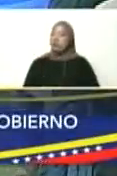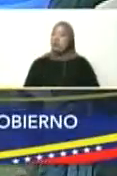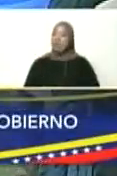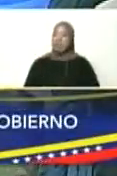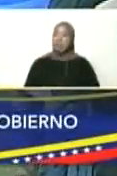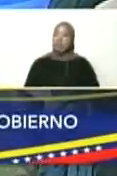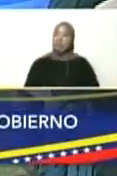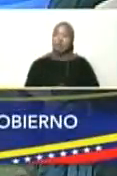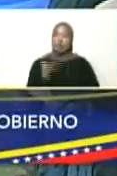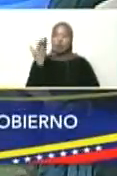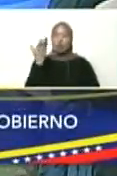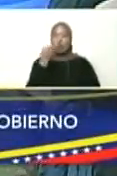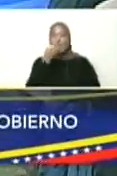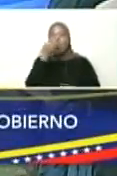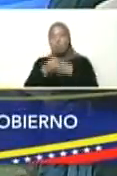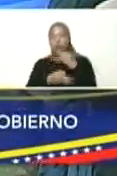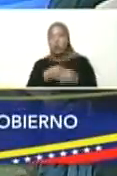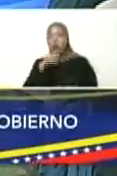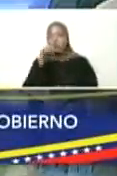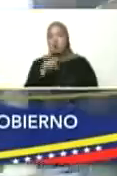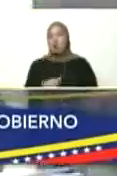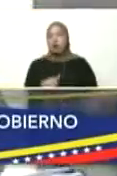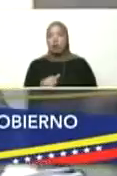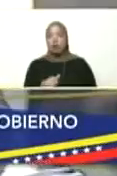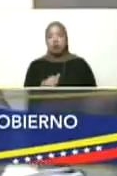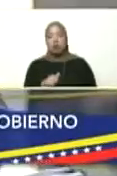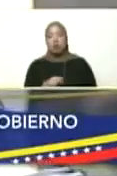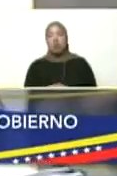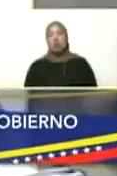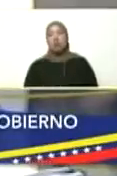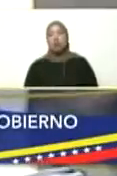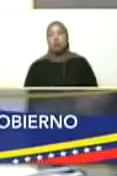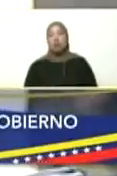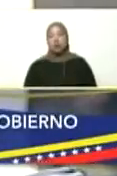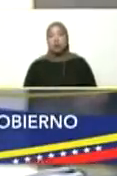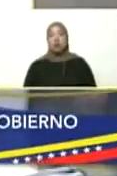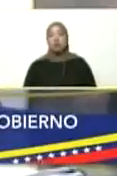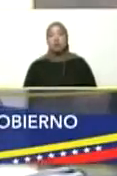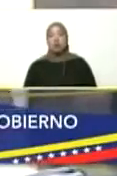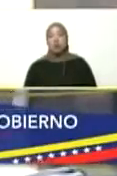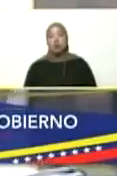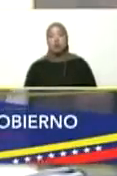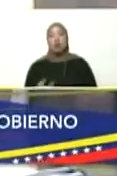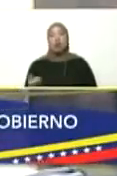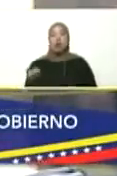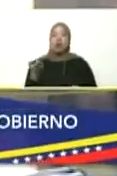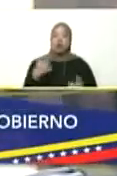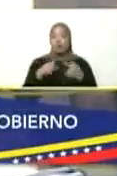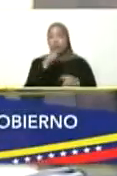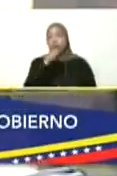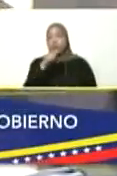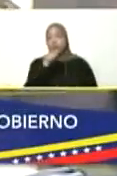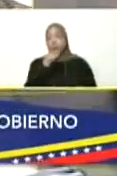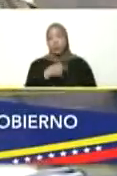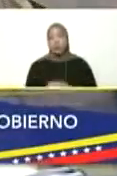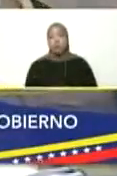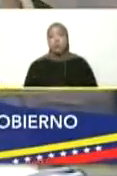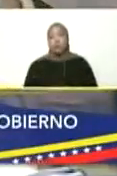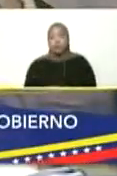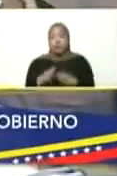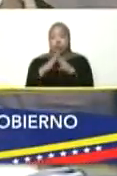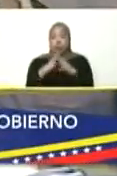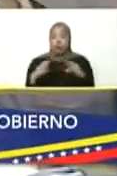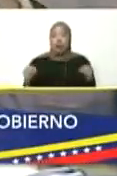Arriaza, conversadito aquí. Tenemos que ir a una simplificación de los mecanismos. Porque